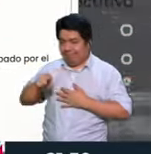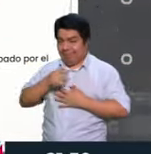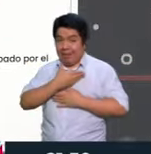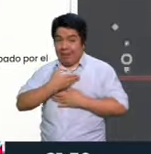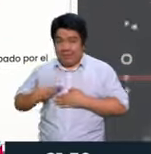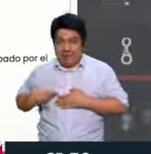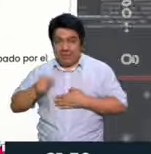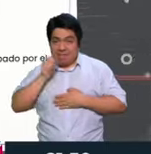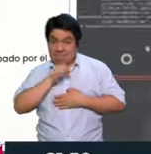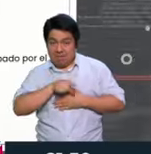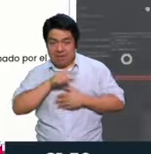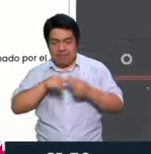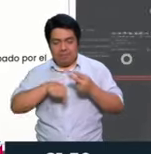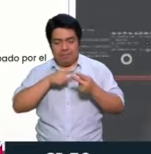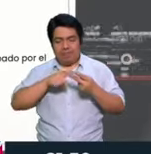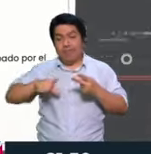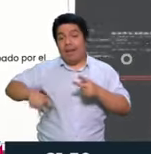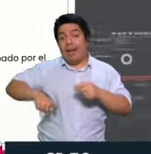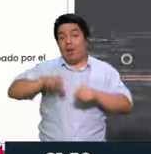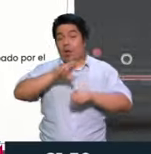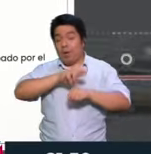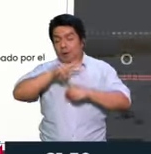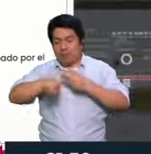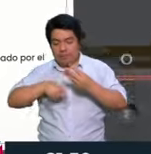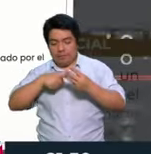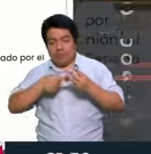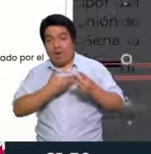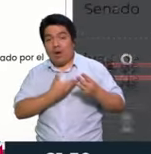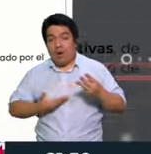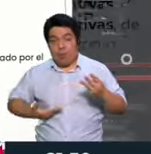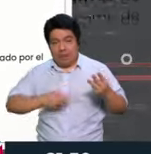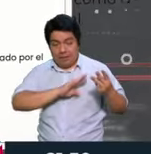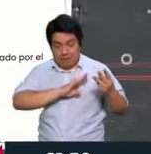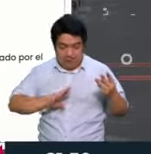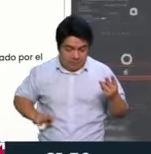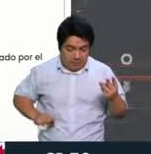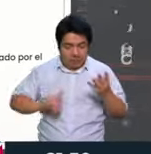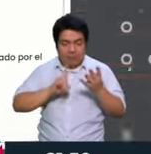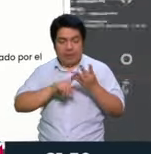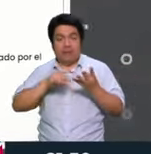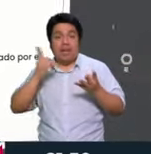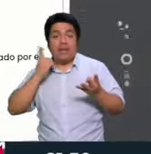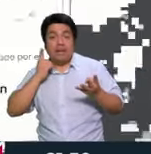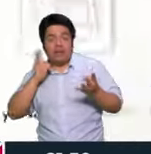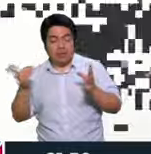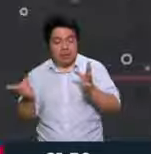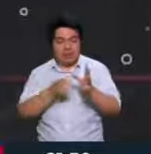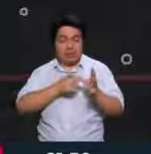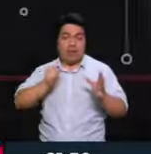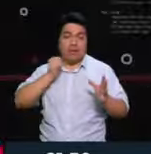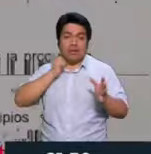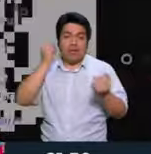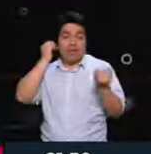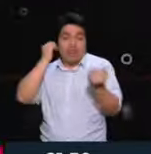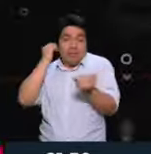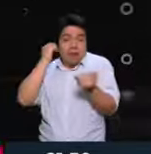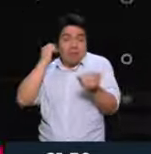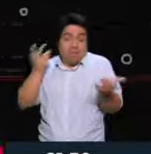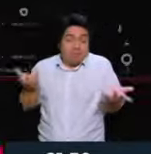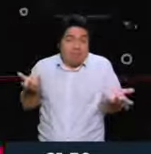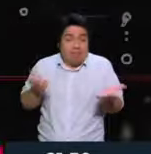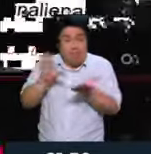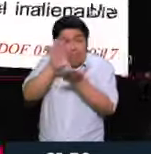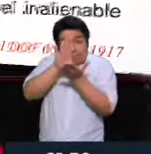de la República, a los gobernadores, a los presidentes municipales, a los diputados y a los senadores. Pues, como refiere